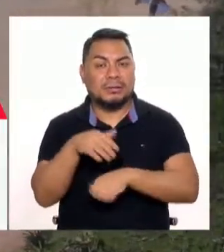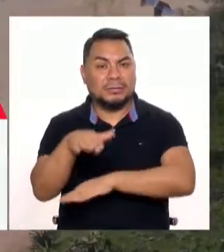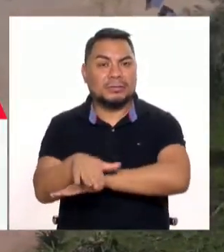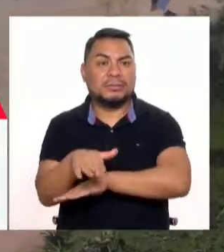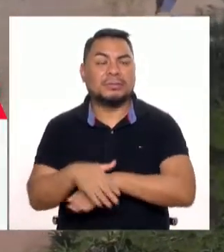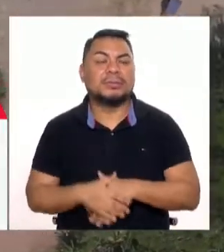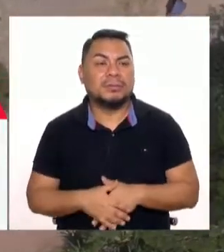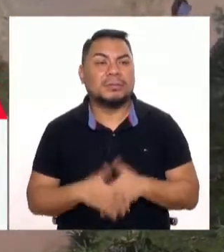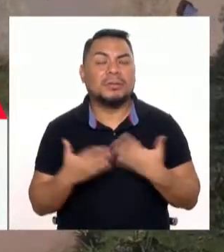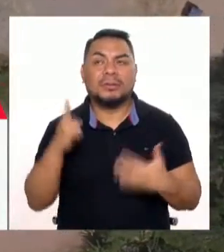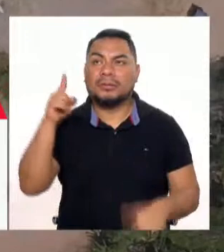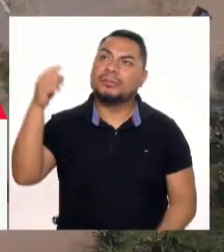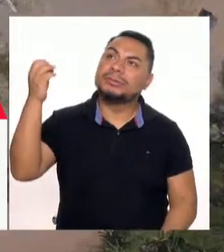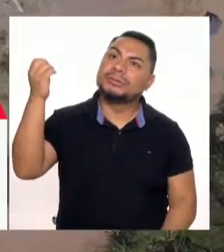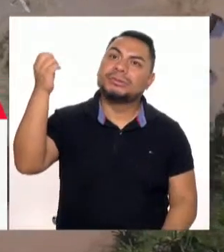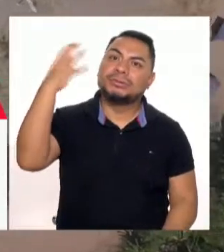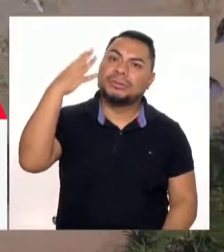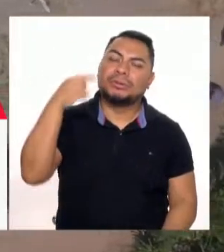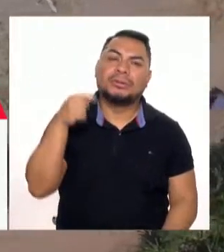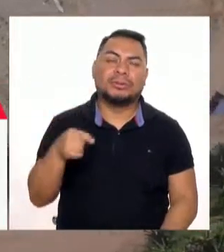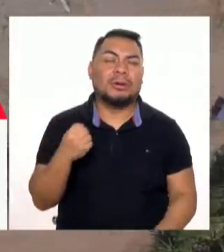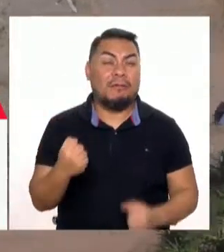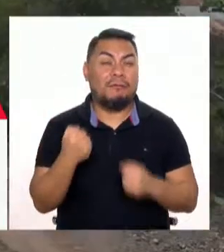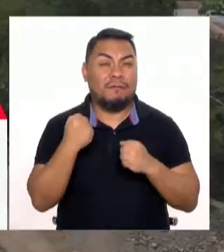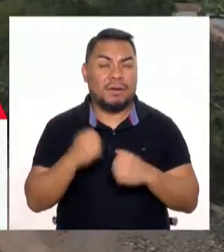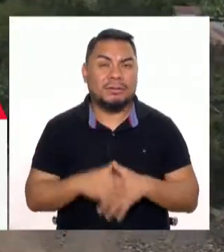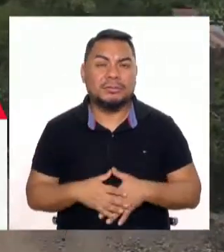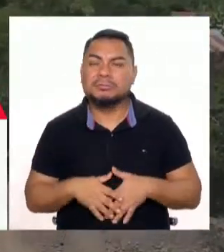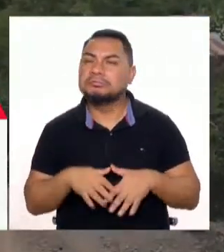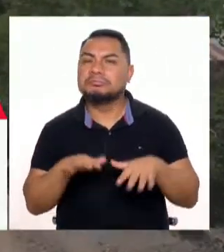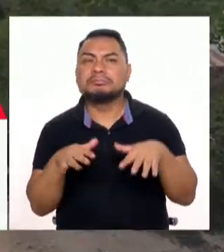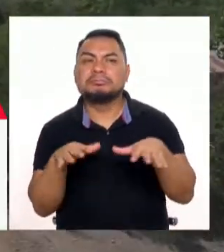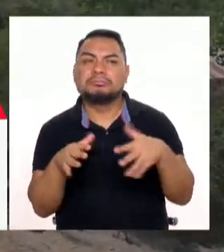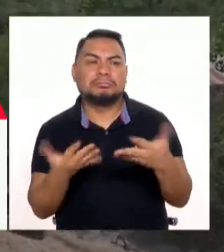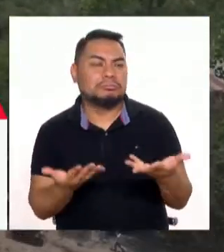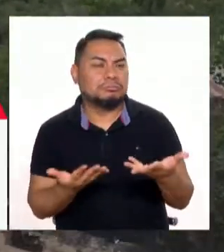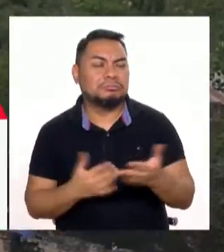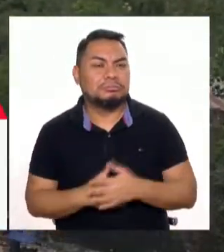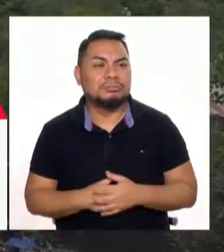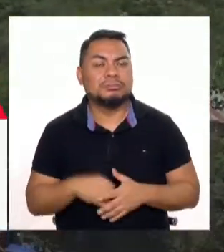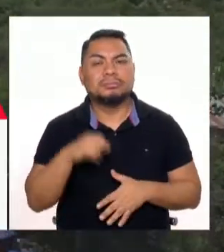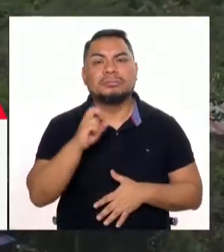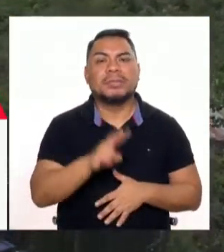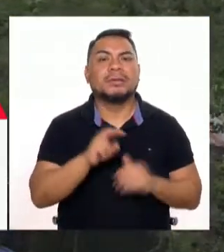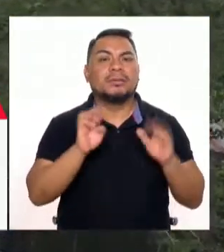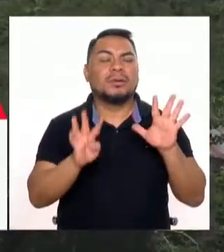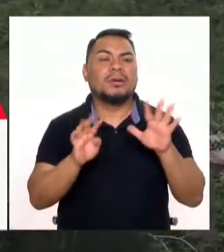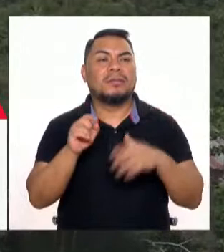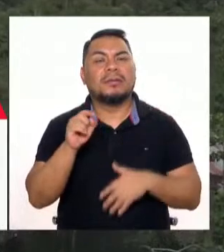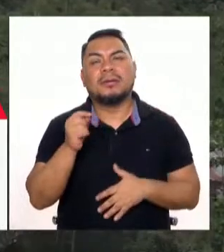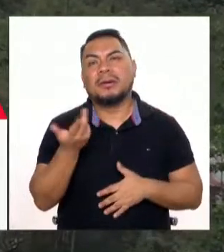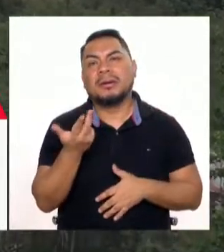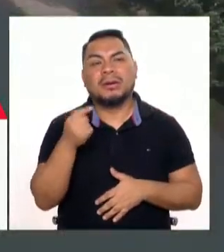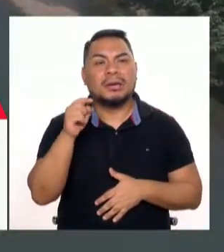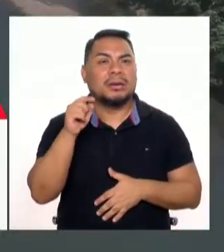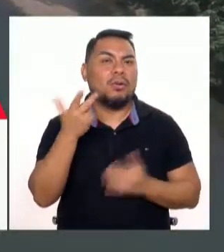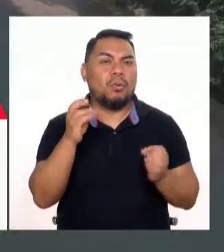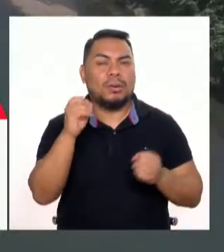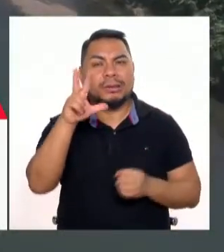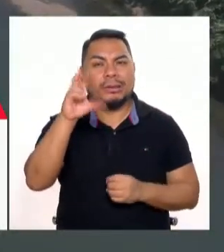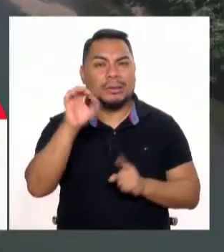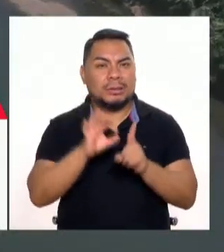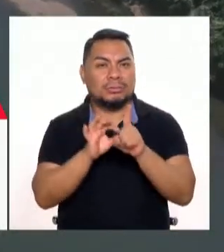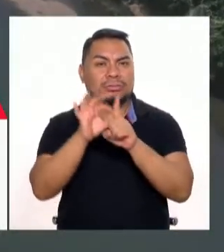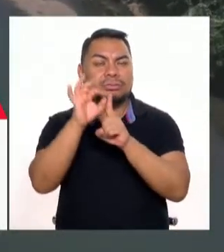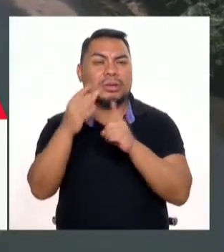el sol es intenso aproximadamente 29 30 grados centígrados